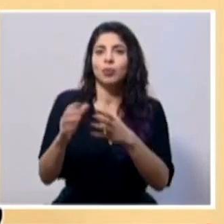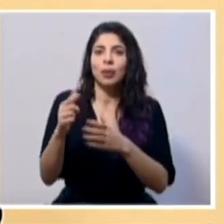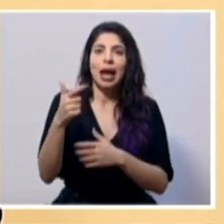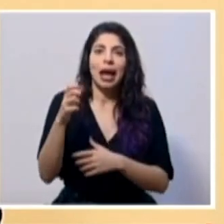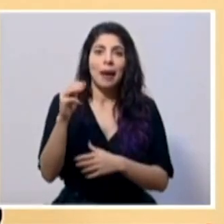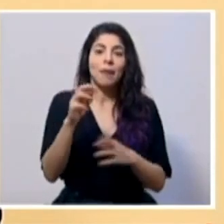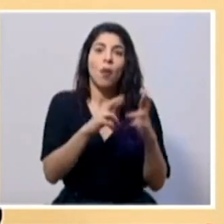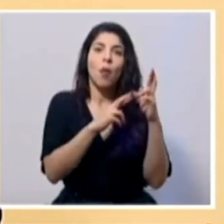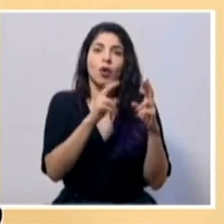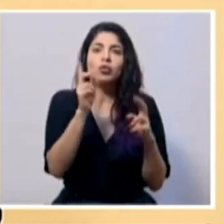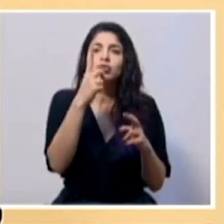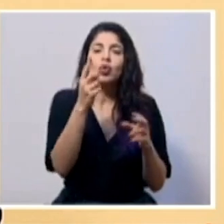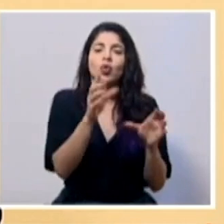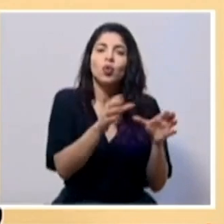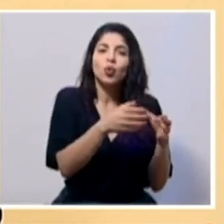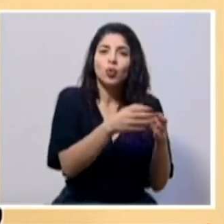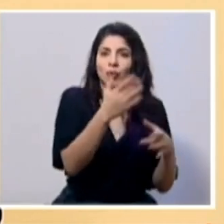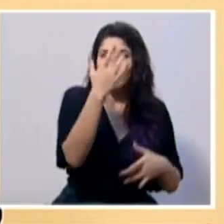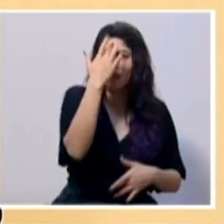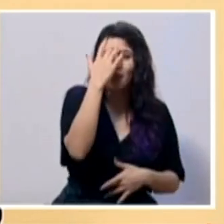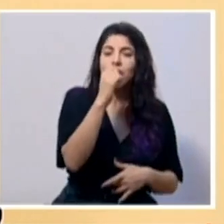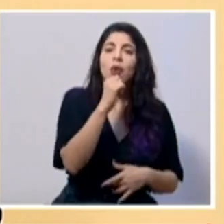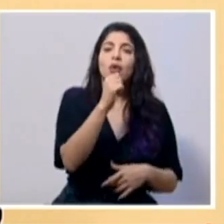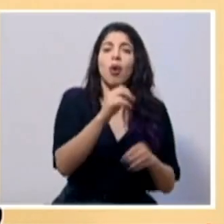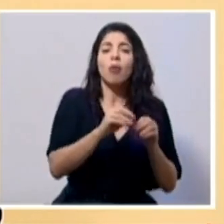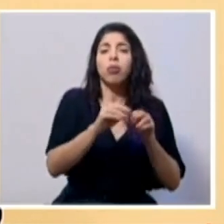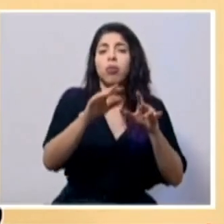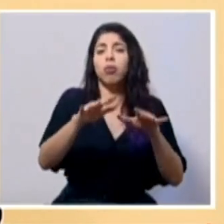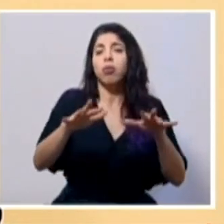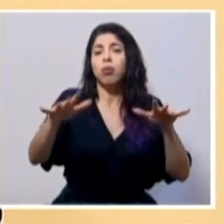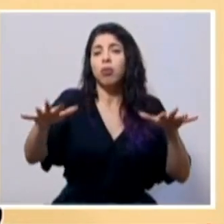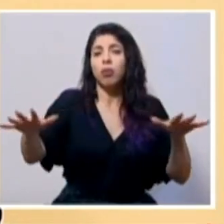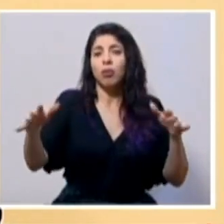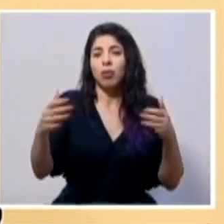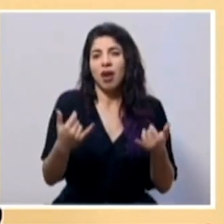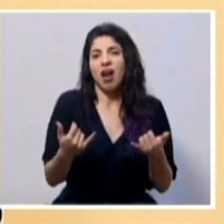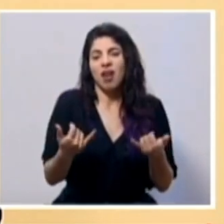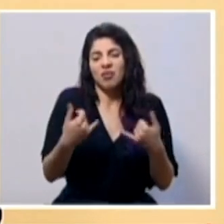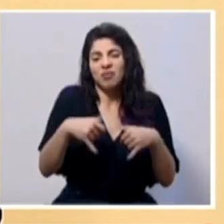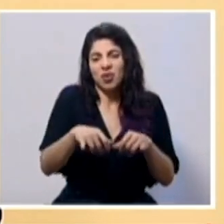metropolitana, agrupamientos de casos, sino transmisión comunitaria, pero